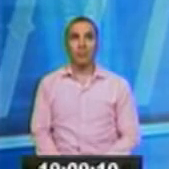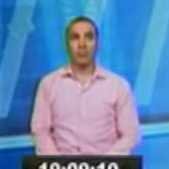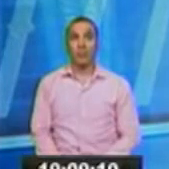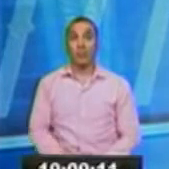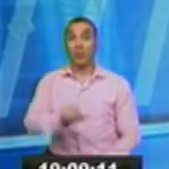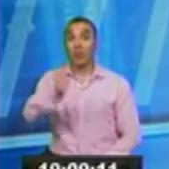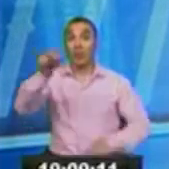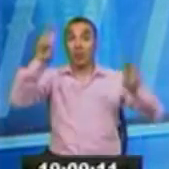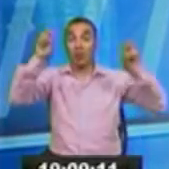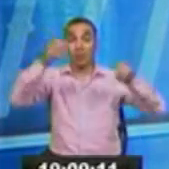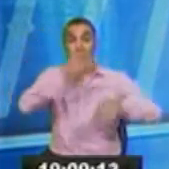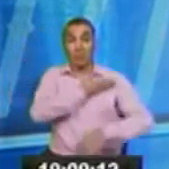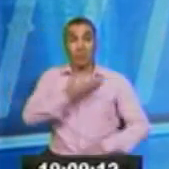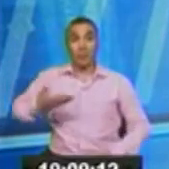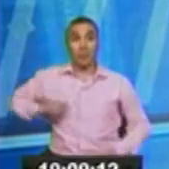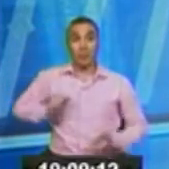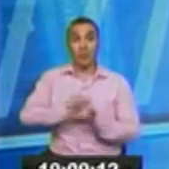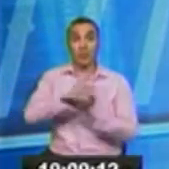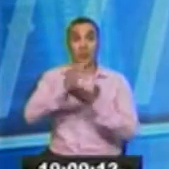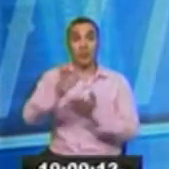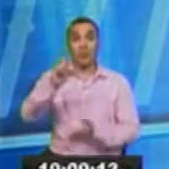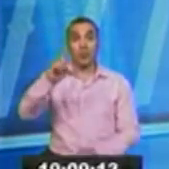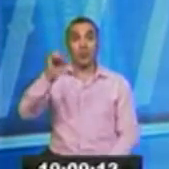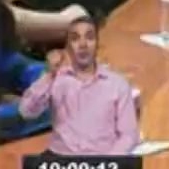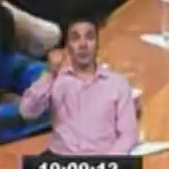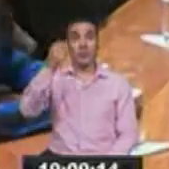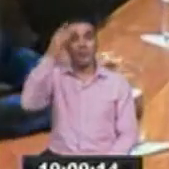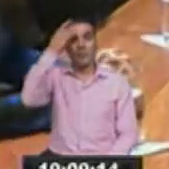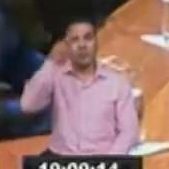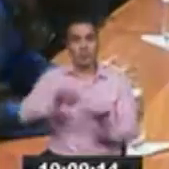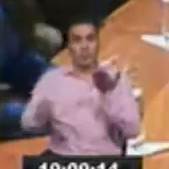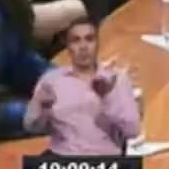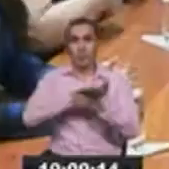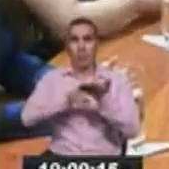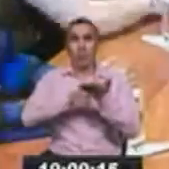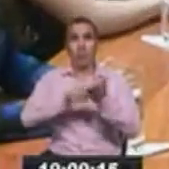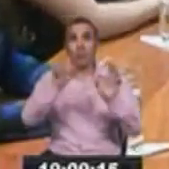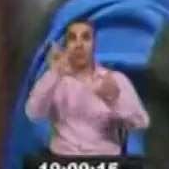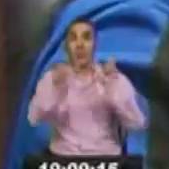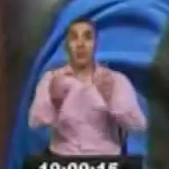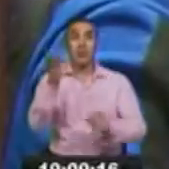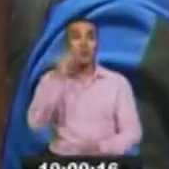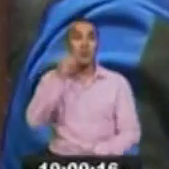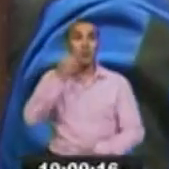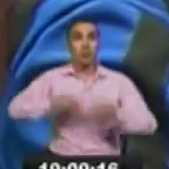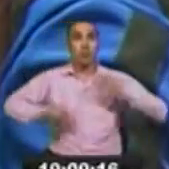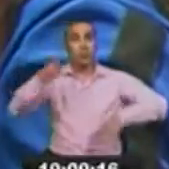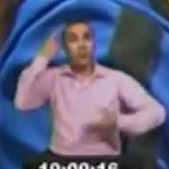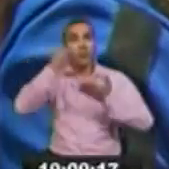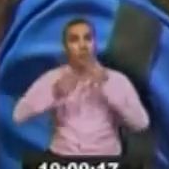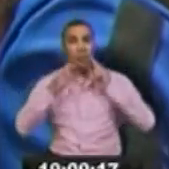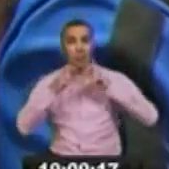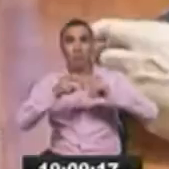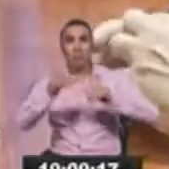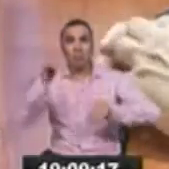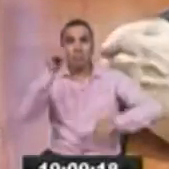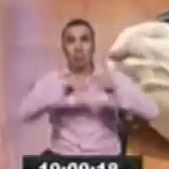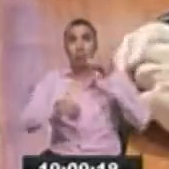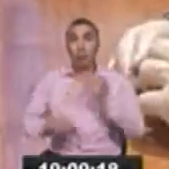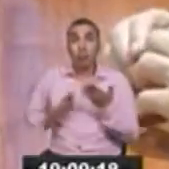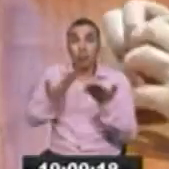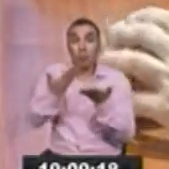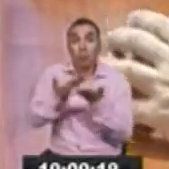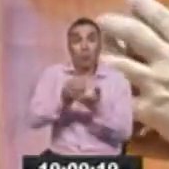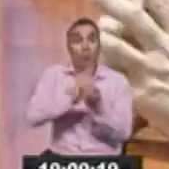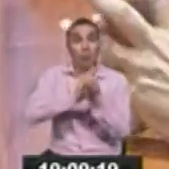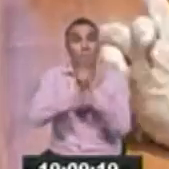Y en otro tema, la presidenta de la Asamblea, Elizabeth Cabeza, se reunió con expertos en temas penales para analizar y construir una propuesta de reformas